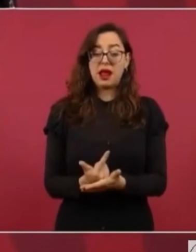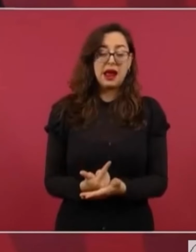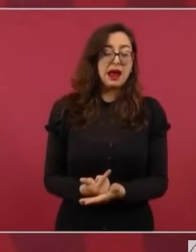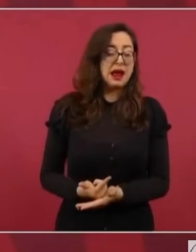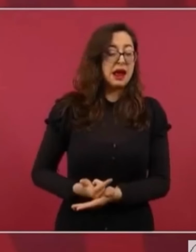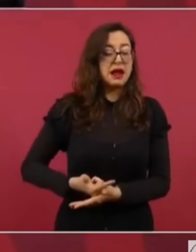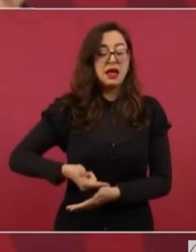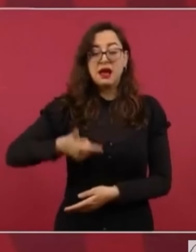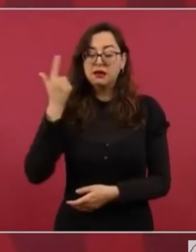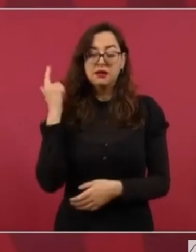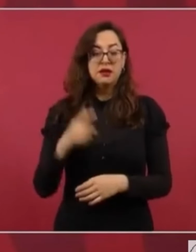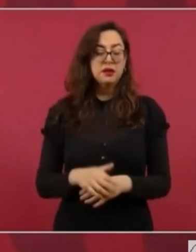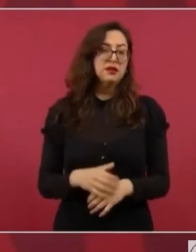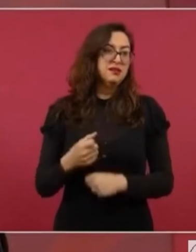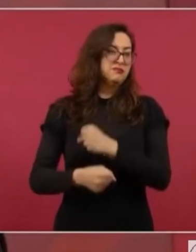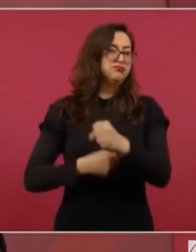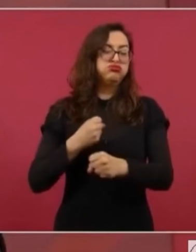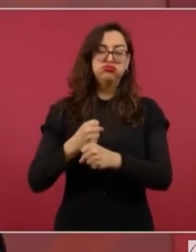desde hace siglos